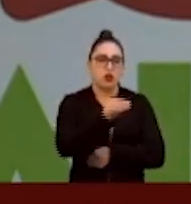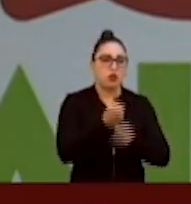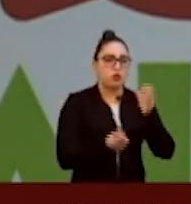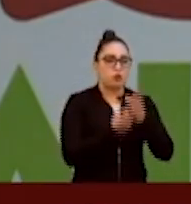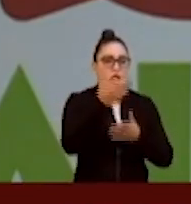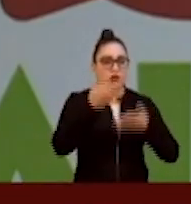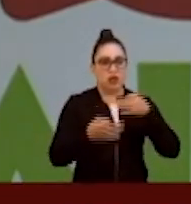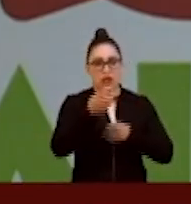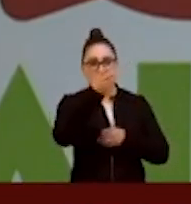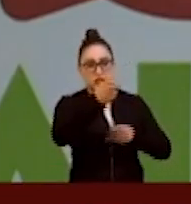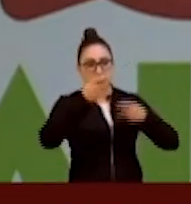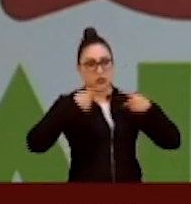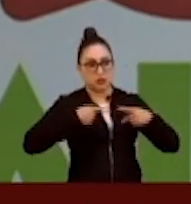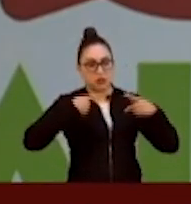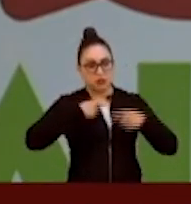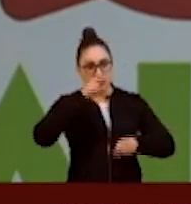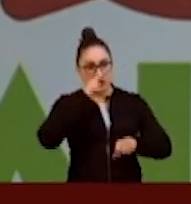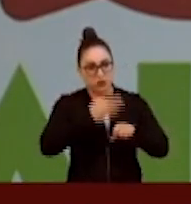esos juzgadores,